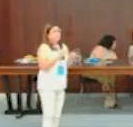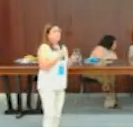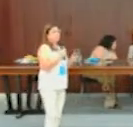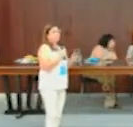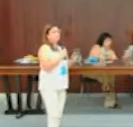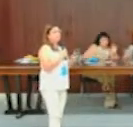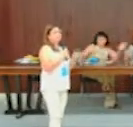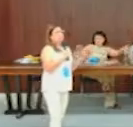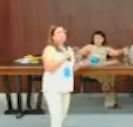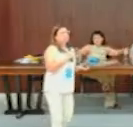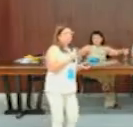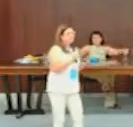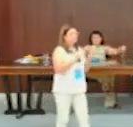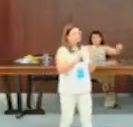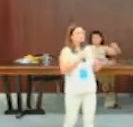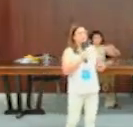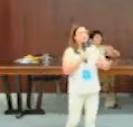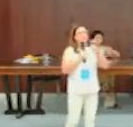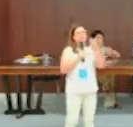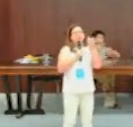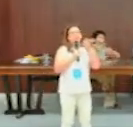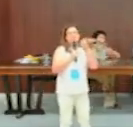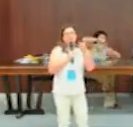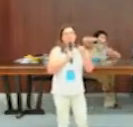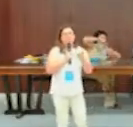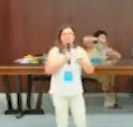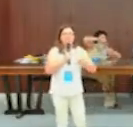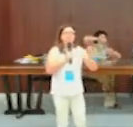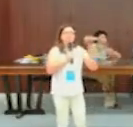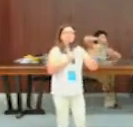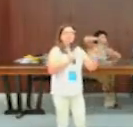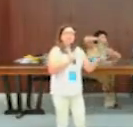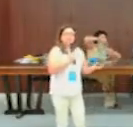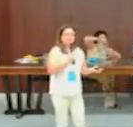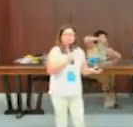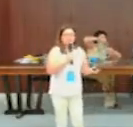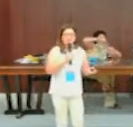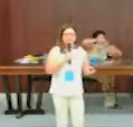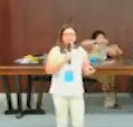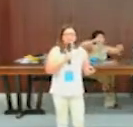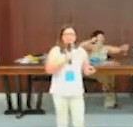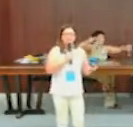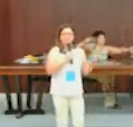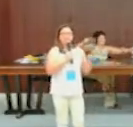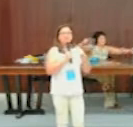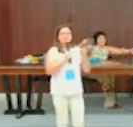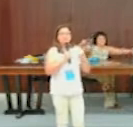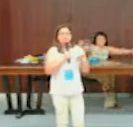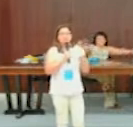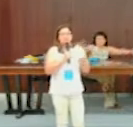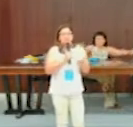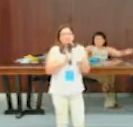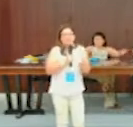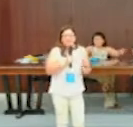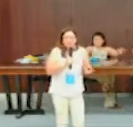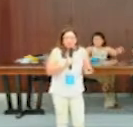médico debe haber cordialidad desde la secretaria, la persona que lo recibe. Es un